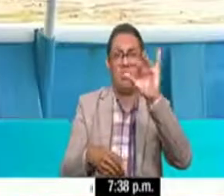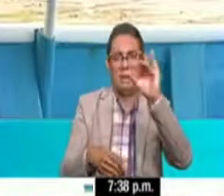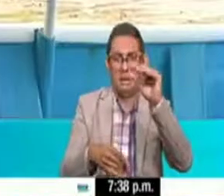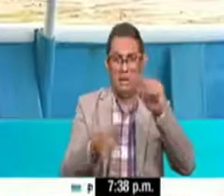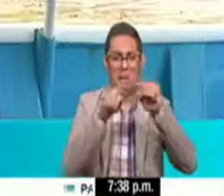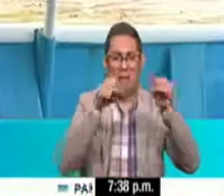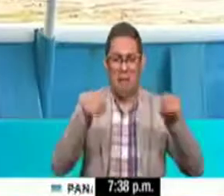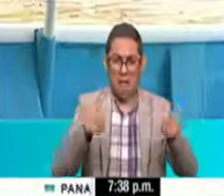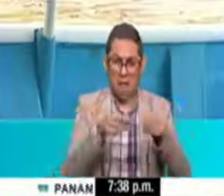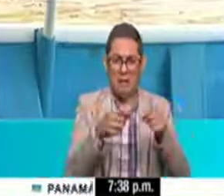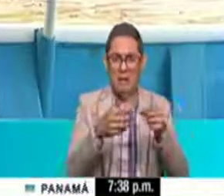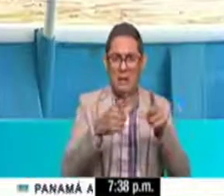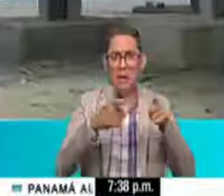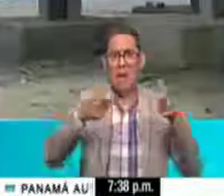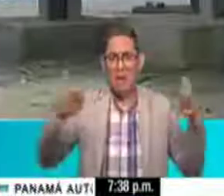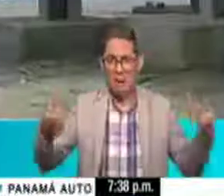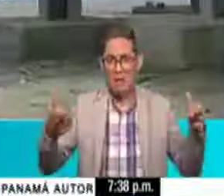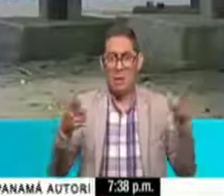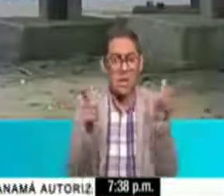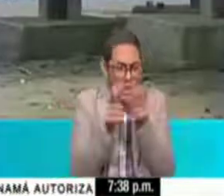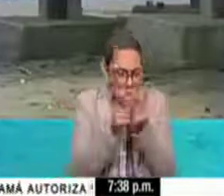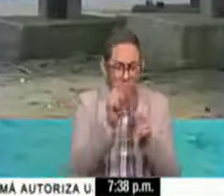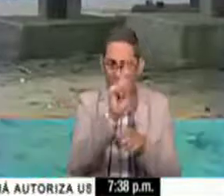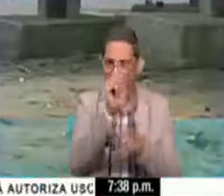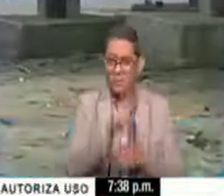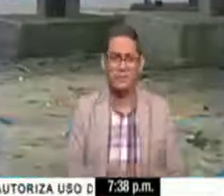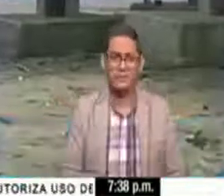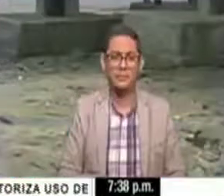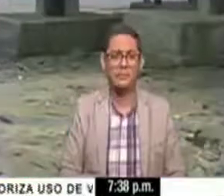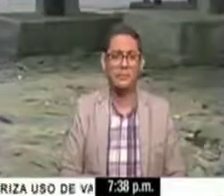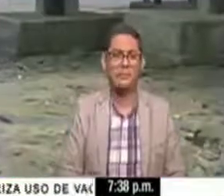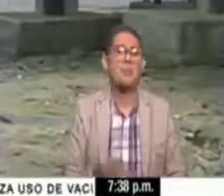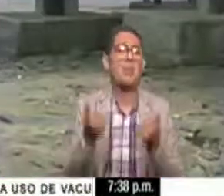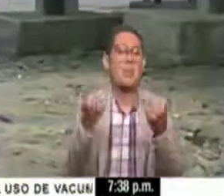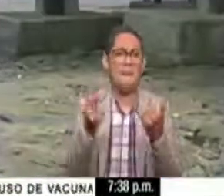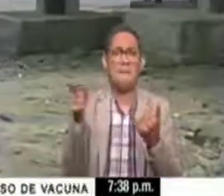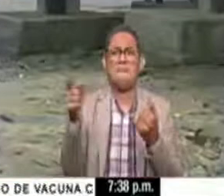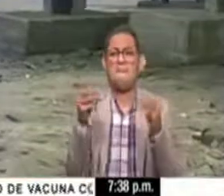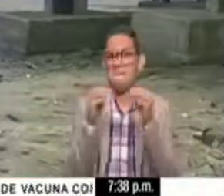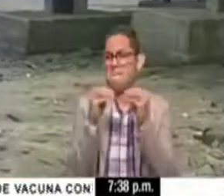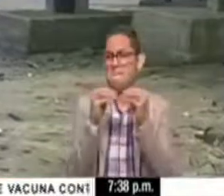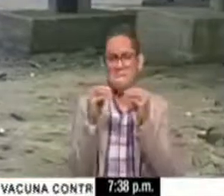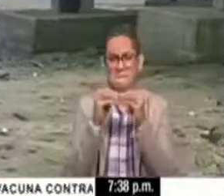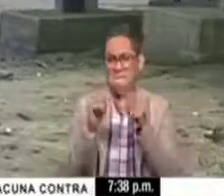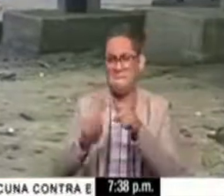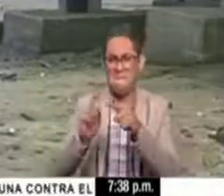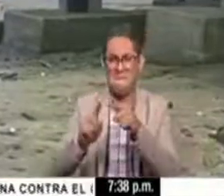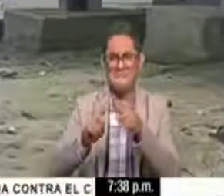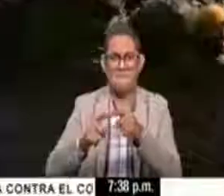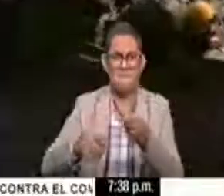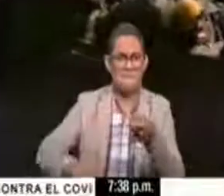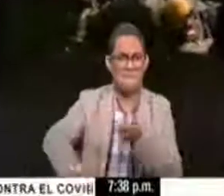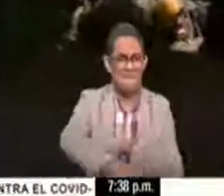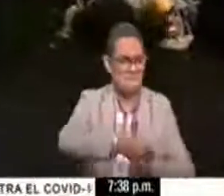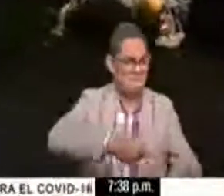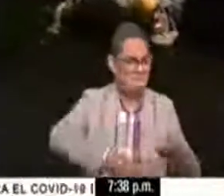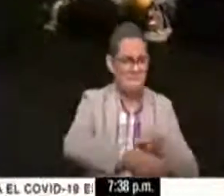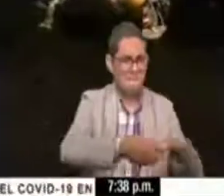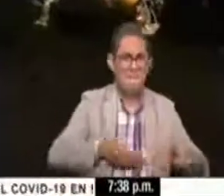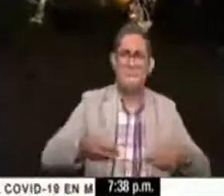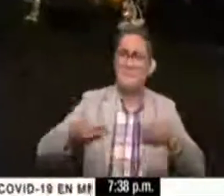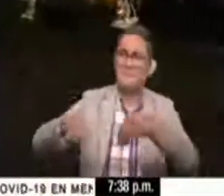cogemos lo que es pura corvina grande nada más. Actualmente han diversificado el potencial del recurso marino, invirtiendo sus ganancias